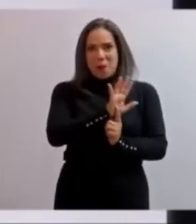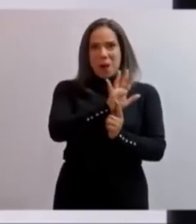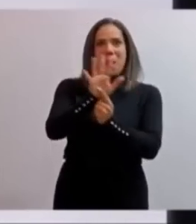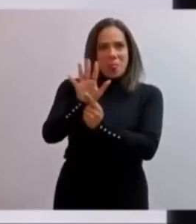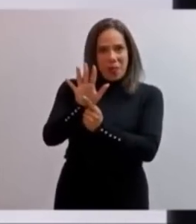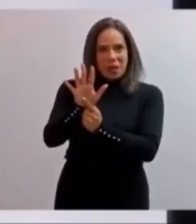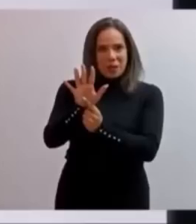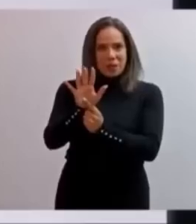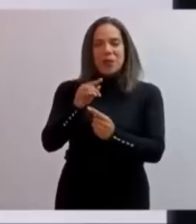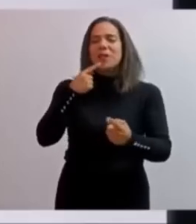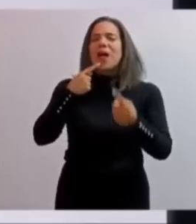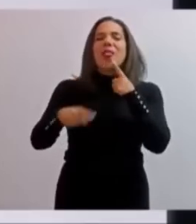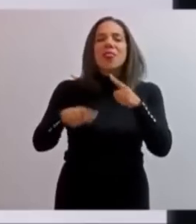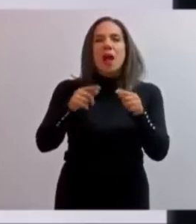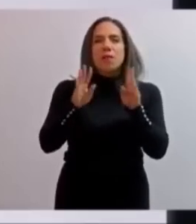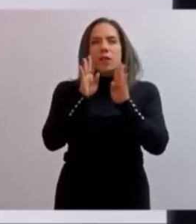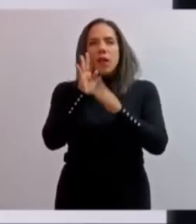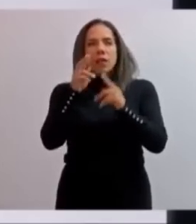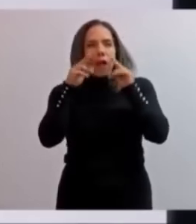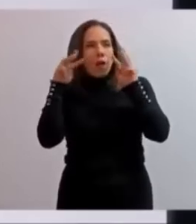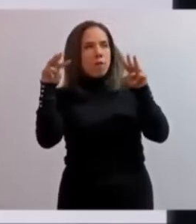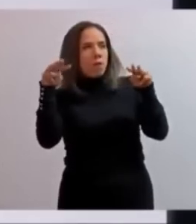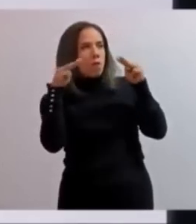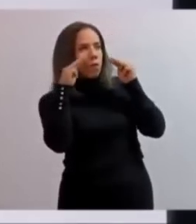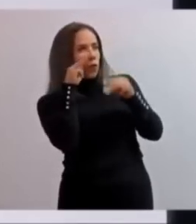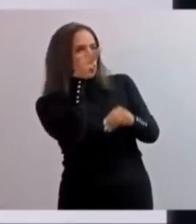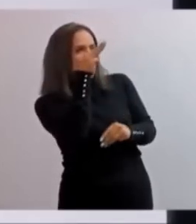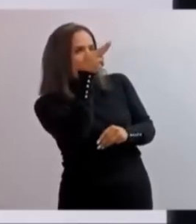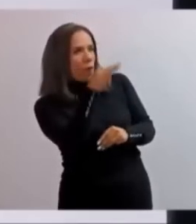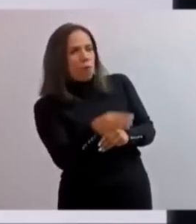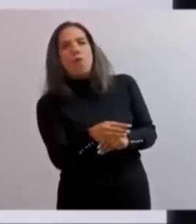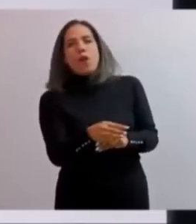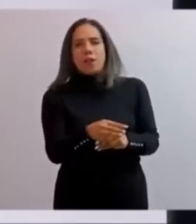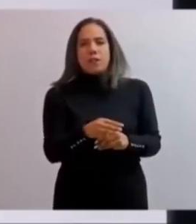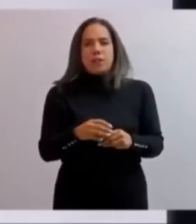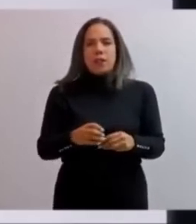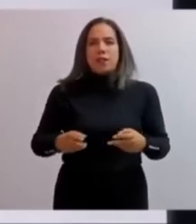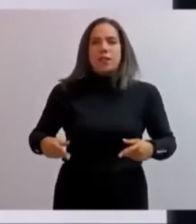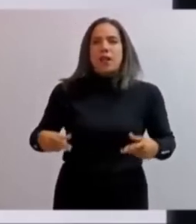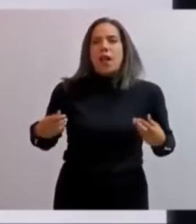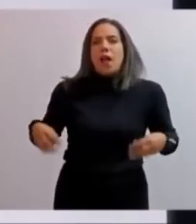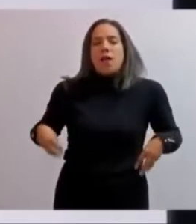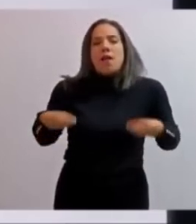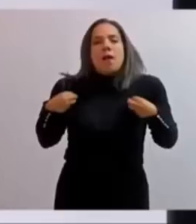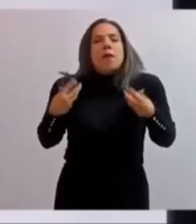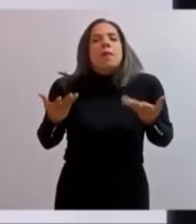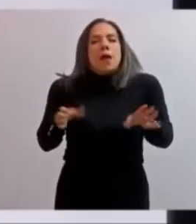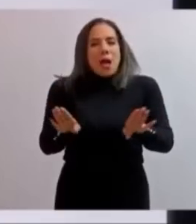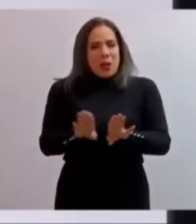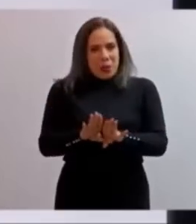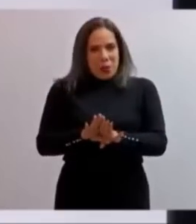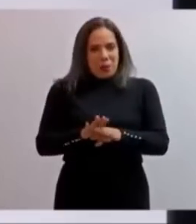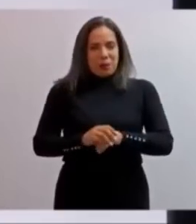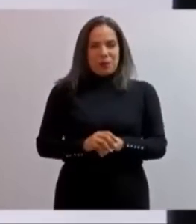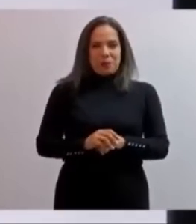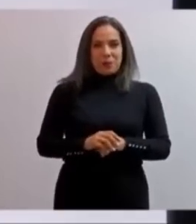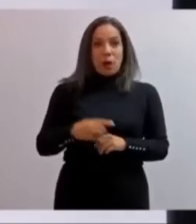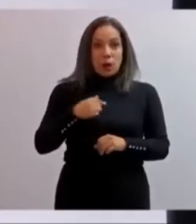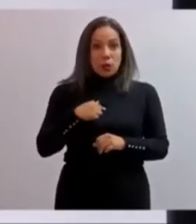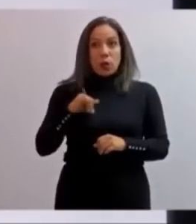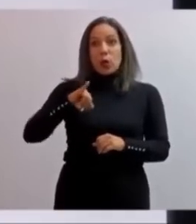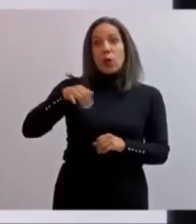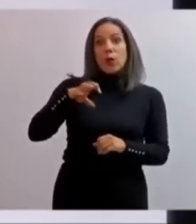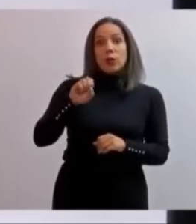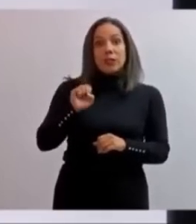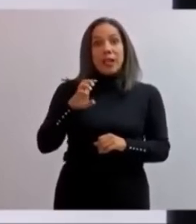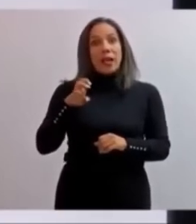perspectivas, vivencias y posibilidades del Consejo Técnico Escolar en la Nueva Escuela Mexicana. Soy José Emilio Mejía Mateos,